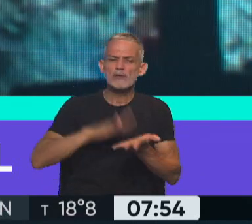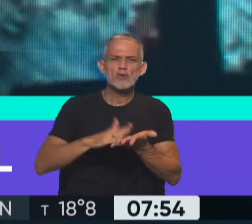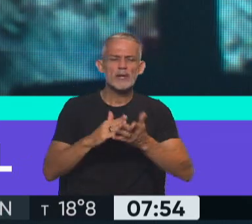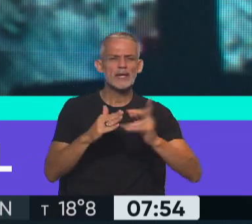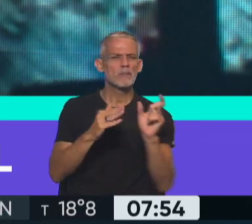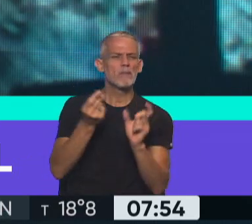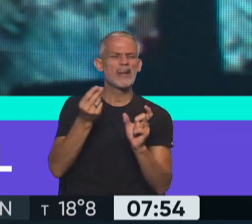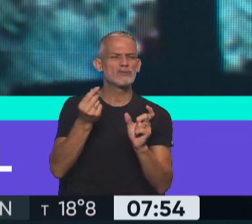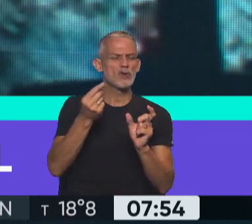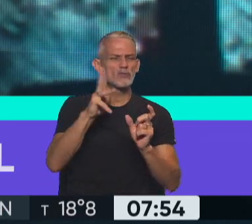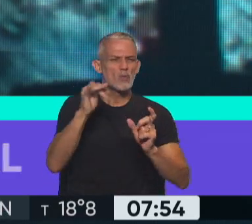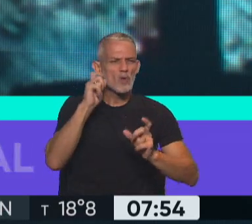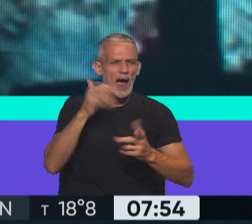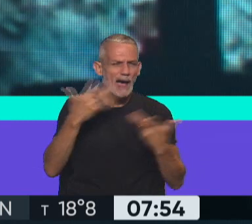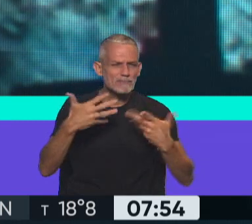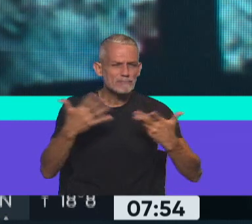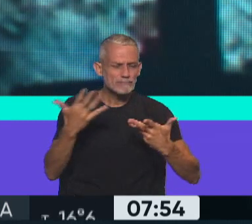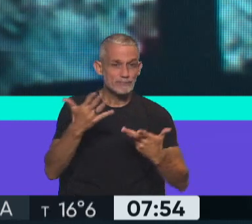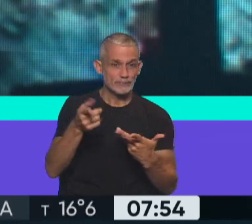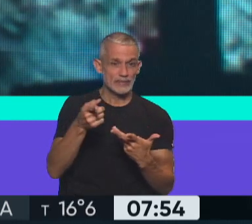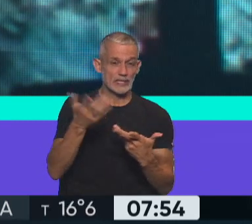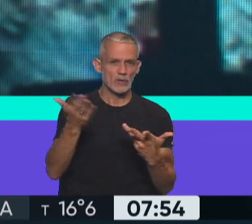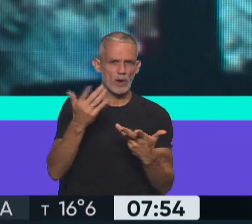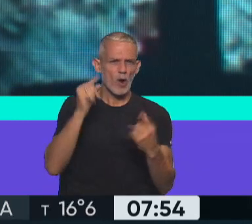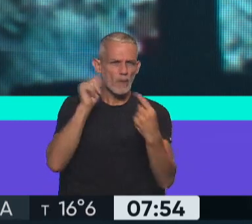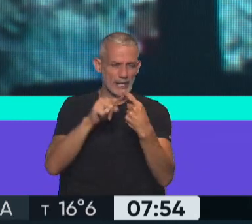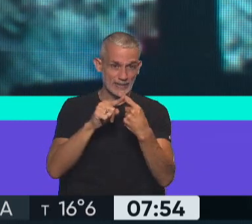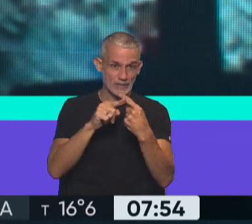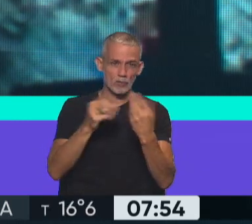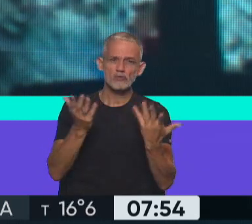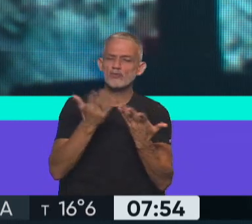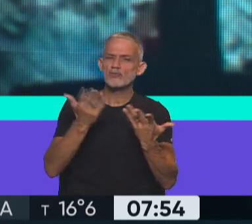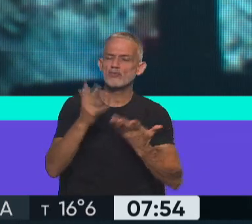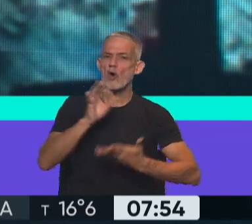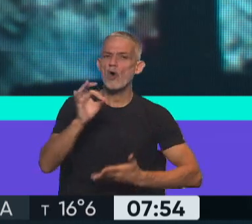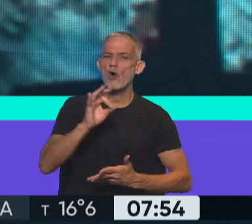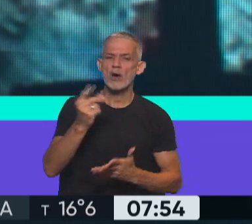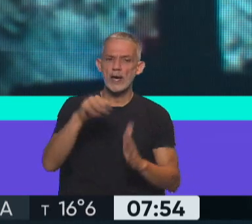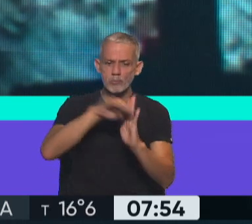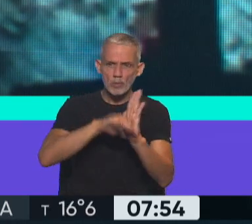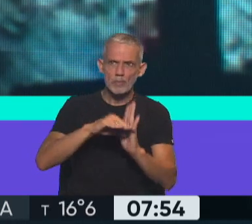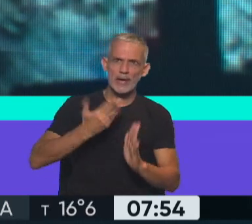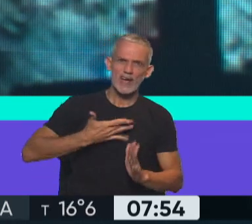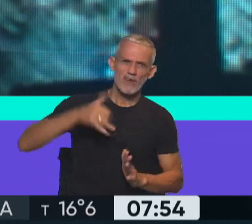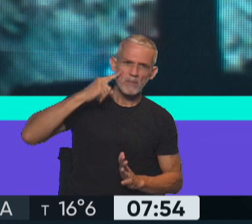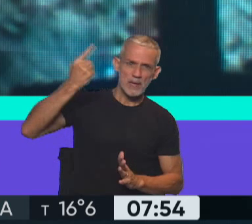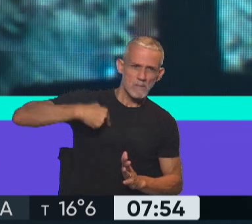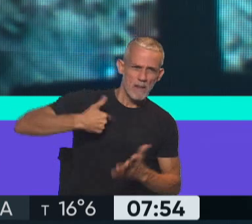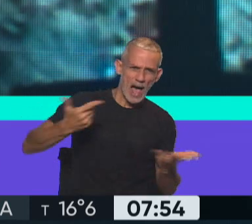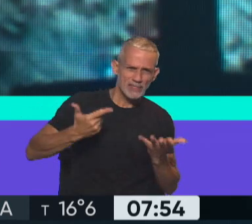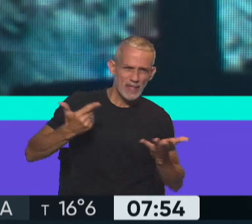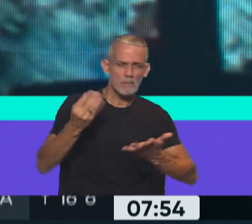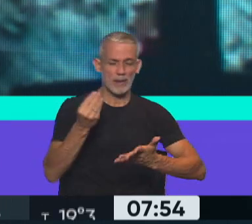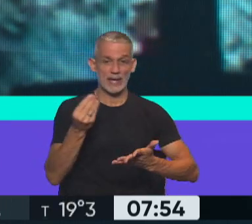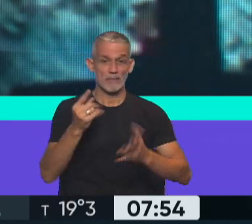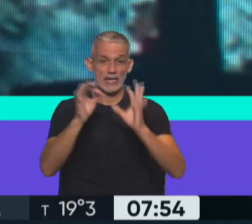las tarifas? ¿Se refiere a uno de los objetivos o de los requisitos que pone el Fondo Monetario para poder